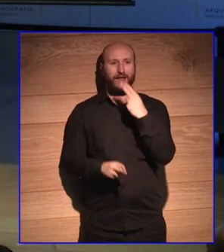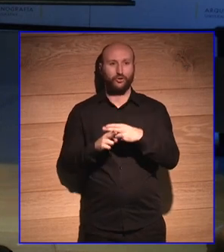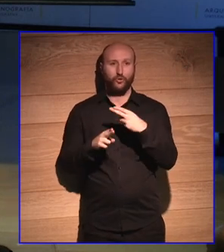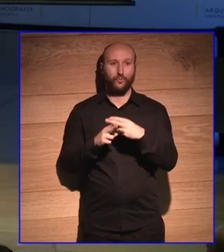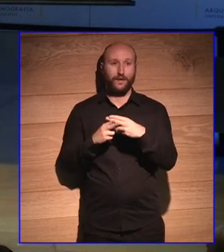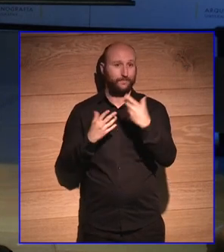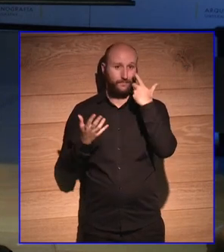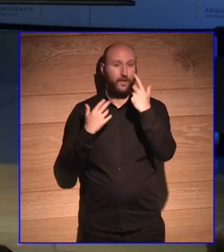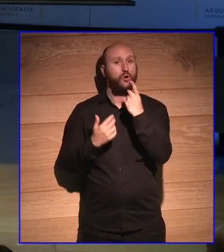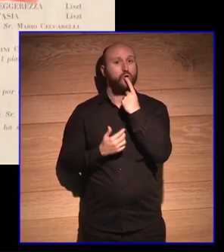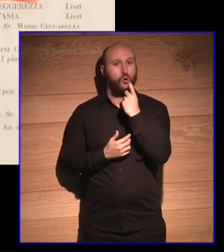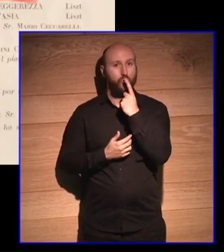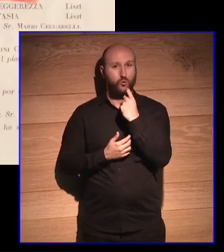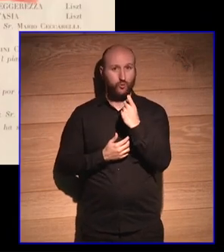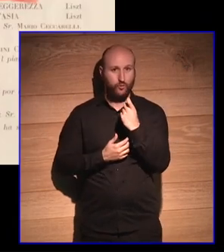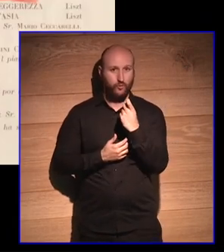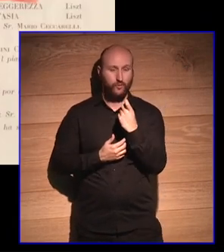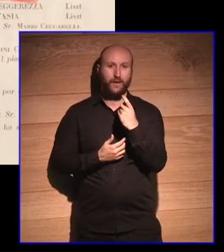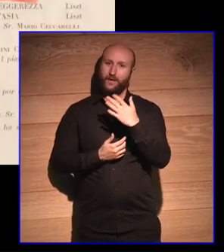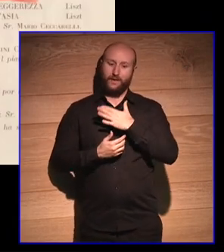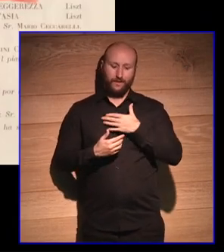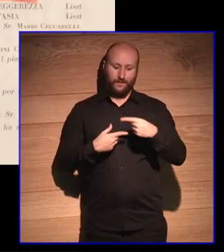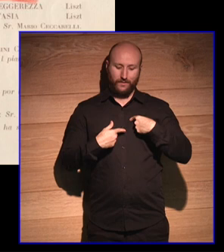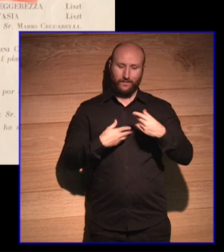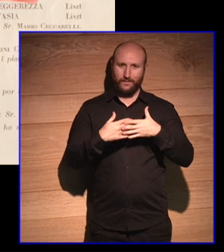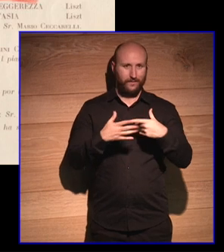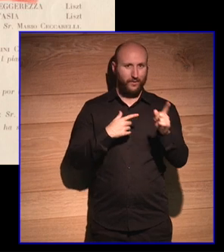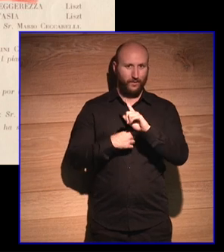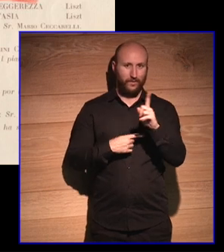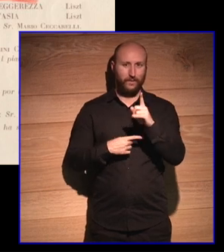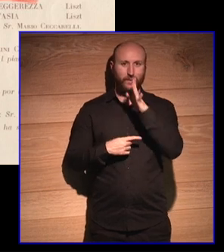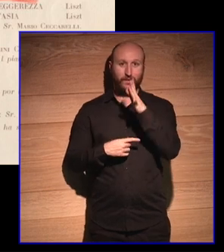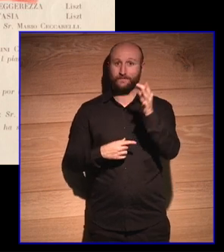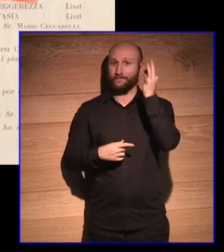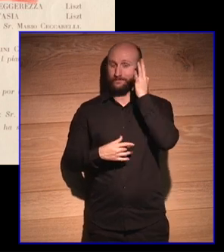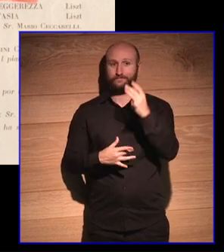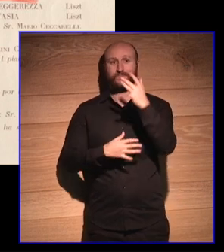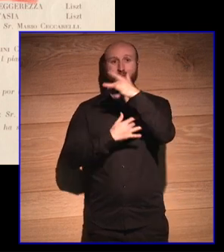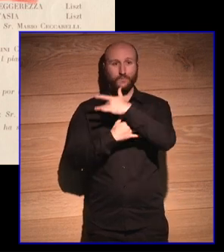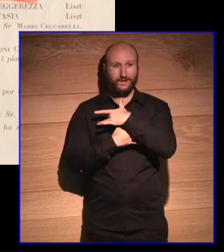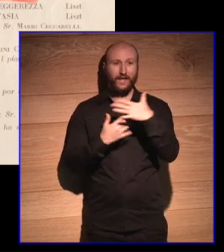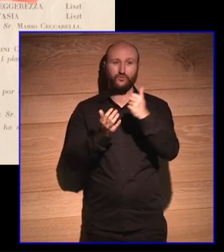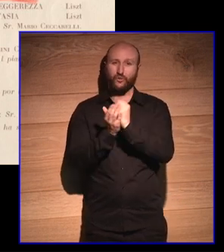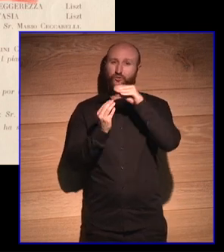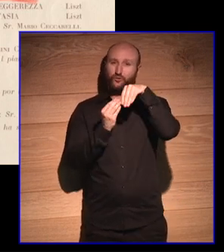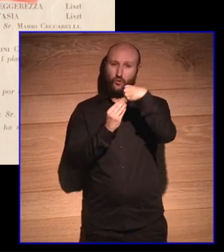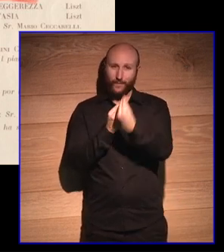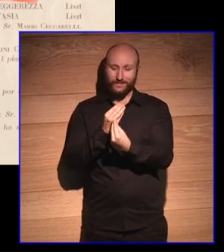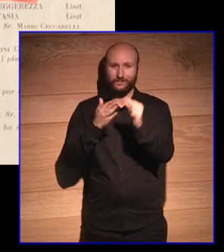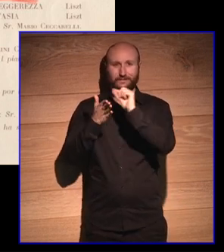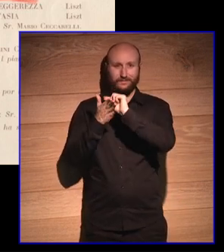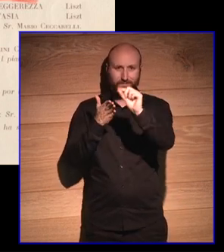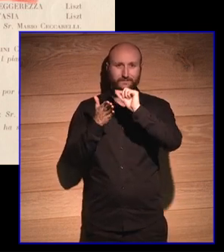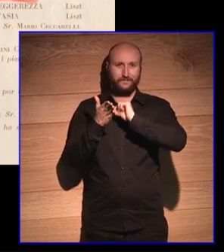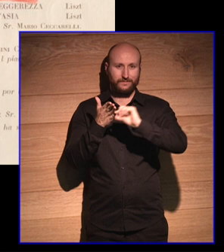marcado en rojo no no es una marca mía probablemente la propia maría de pablos conservo todos estos documentos y los señaló la